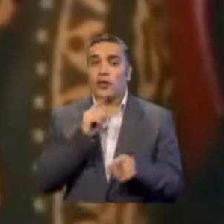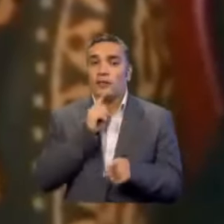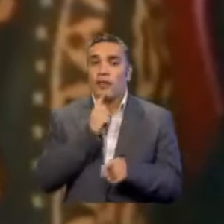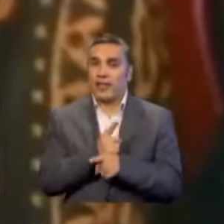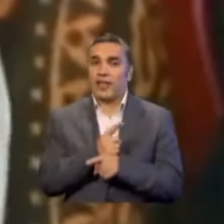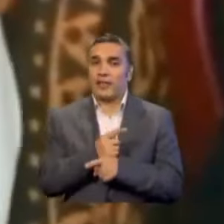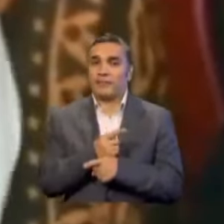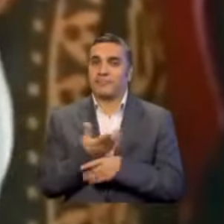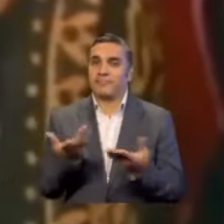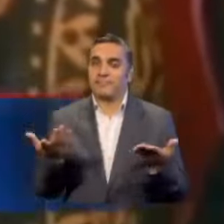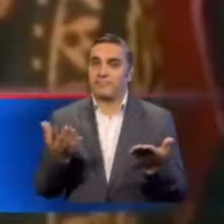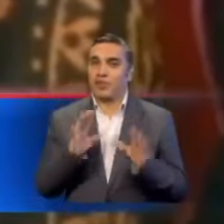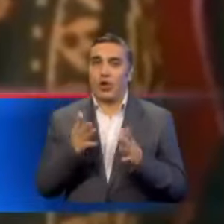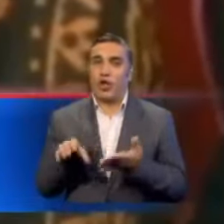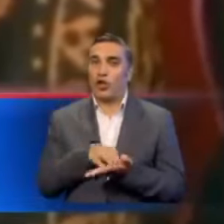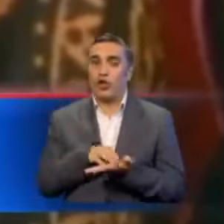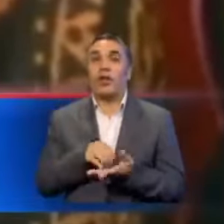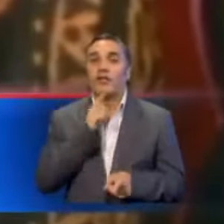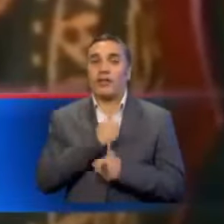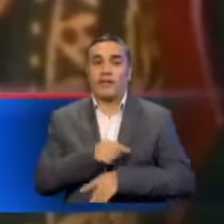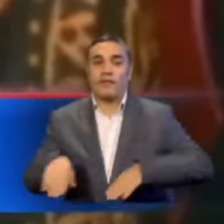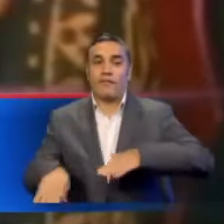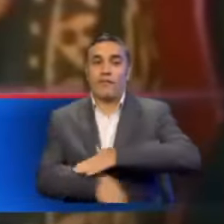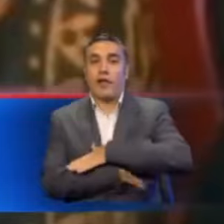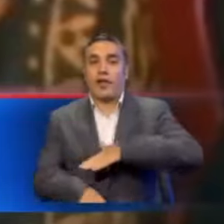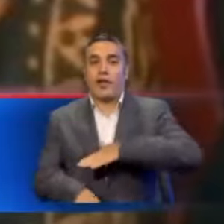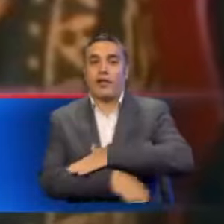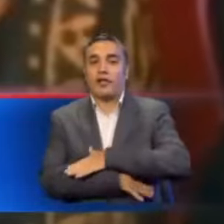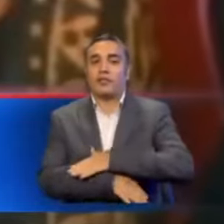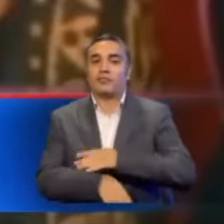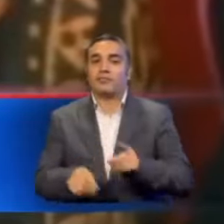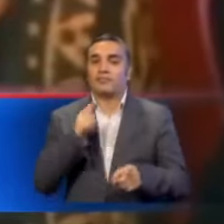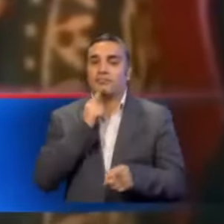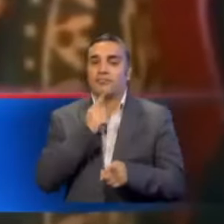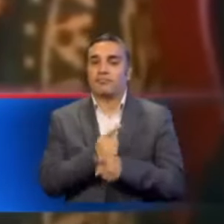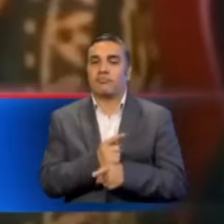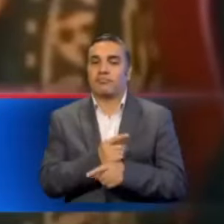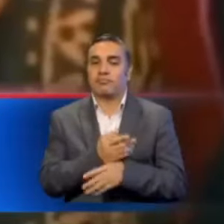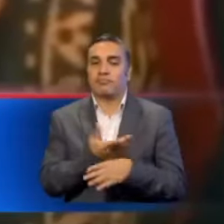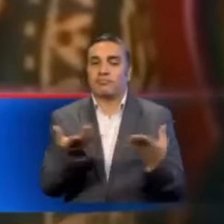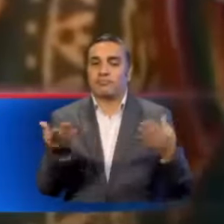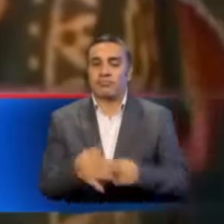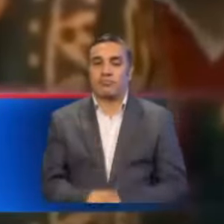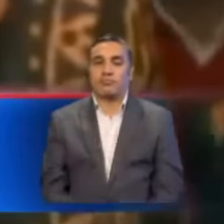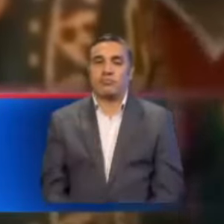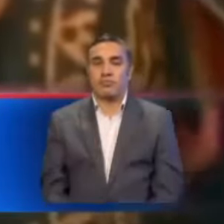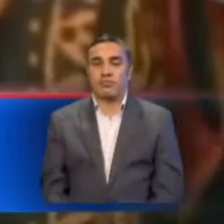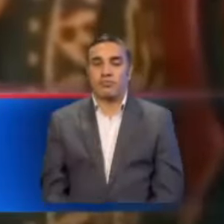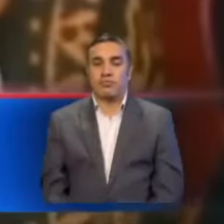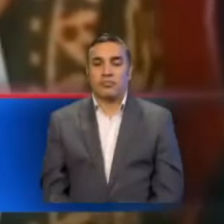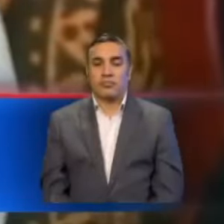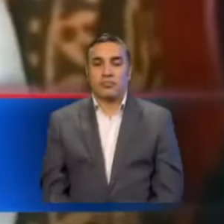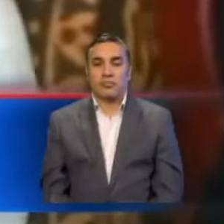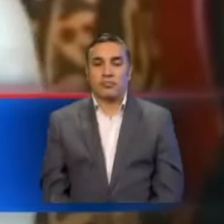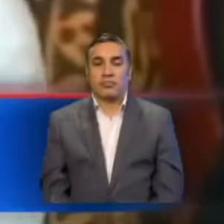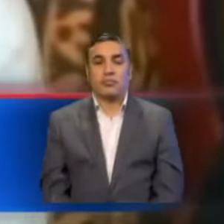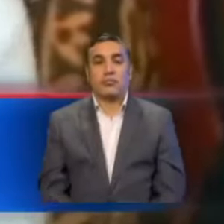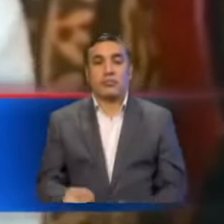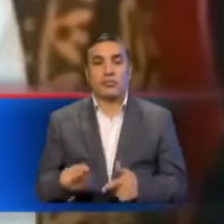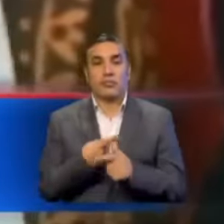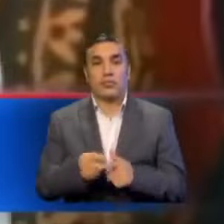certeza y el fraude ya no es una presunción, sino